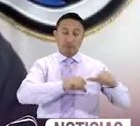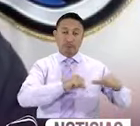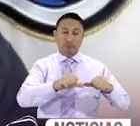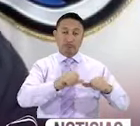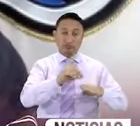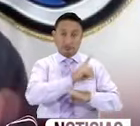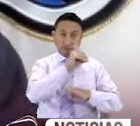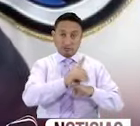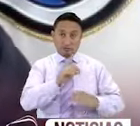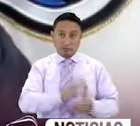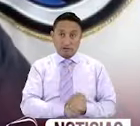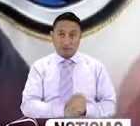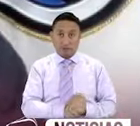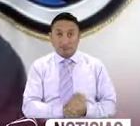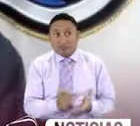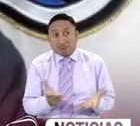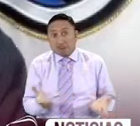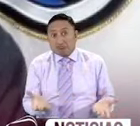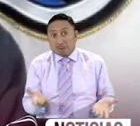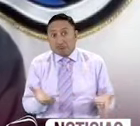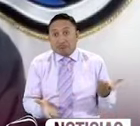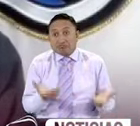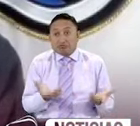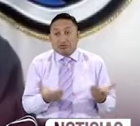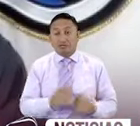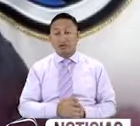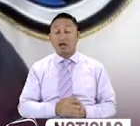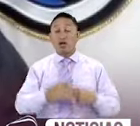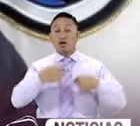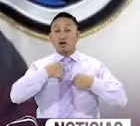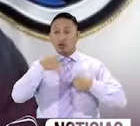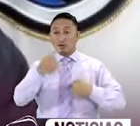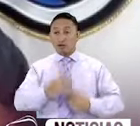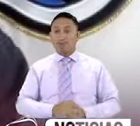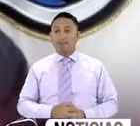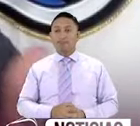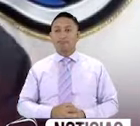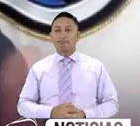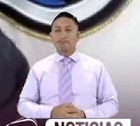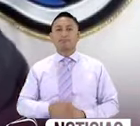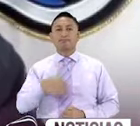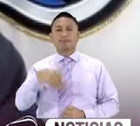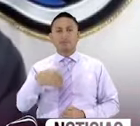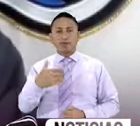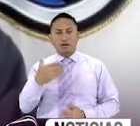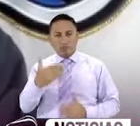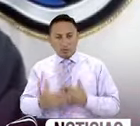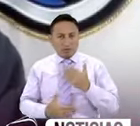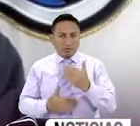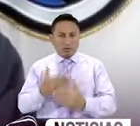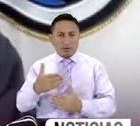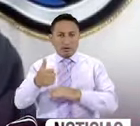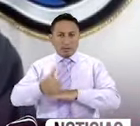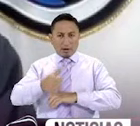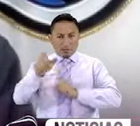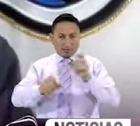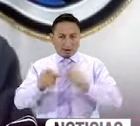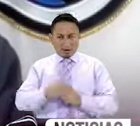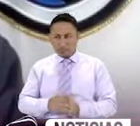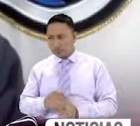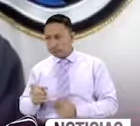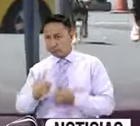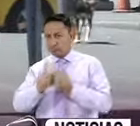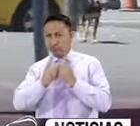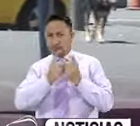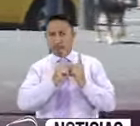sé si a lo mejor sea, quisiera no que se especule, pero iremos en el camino cambiando a diferentes funcionarios. En